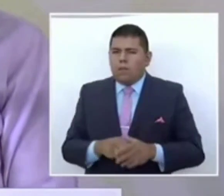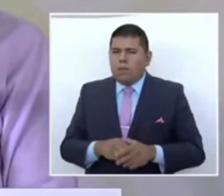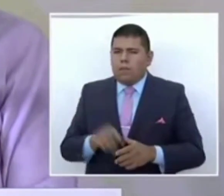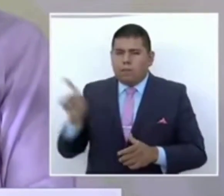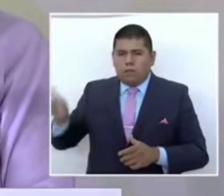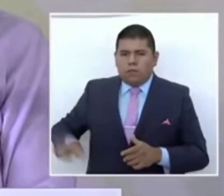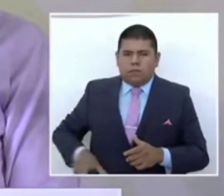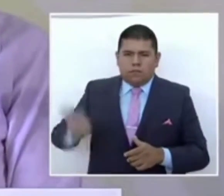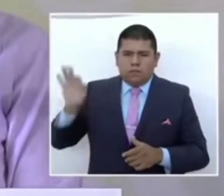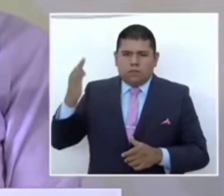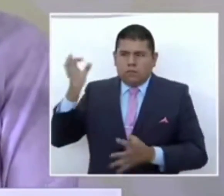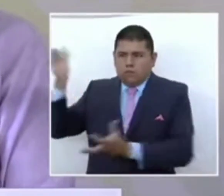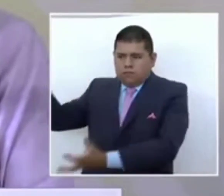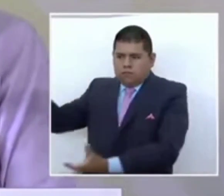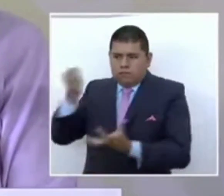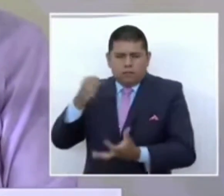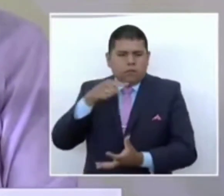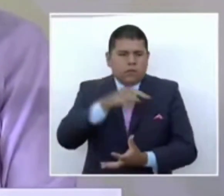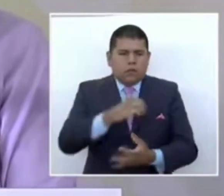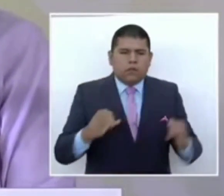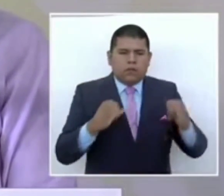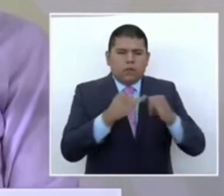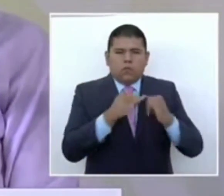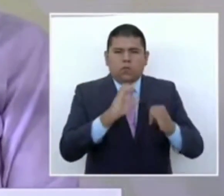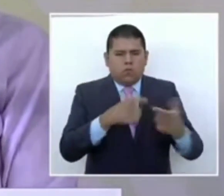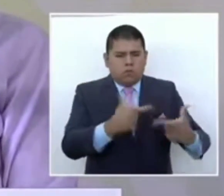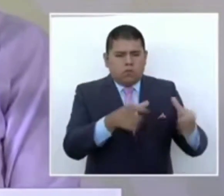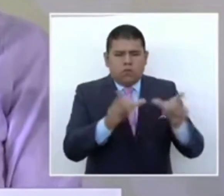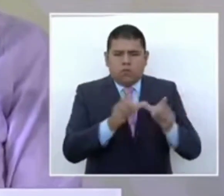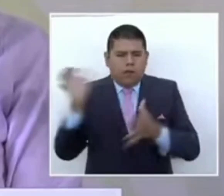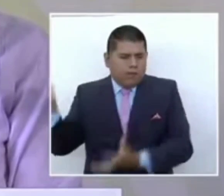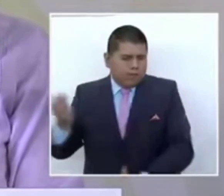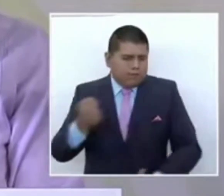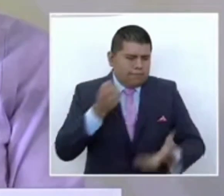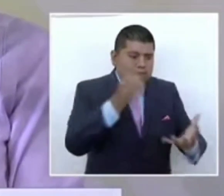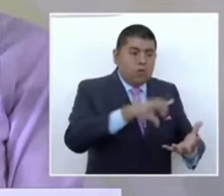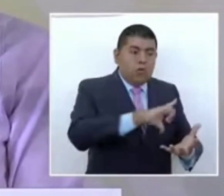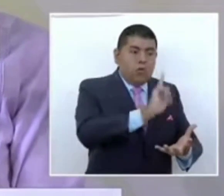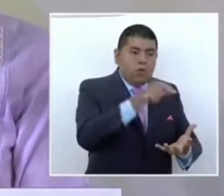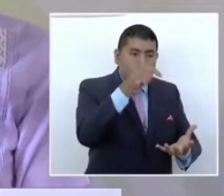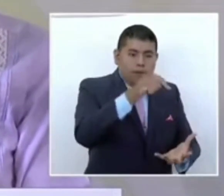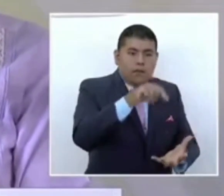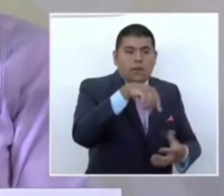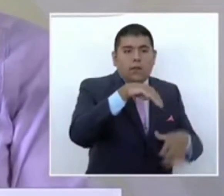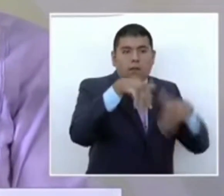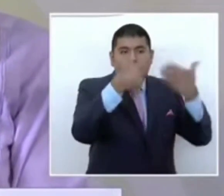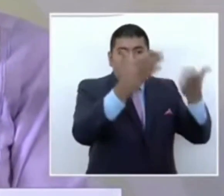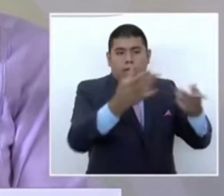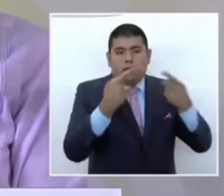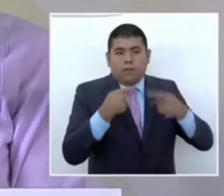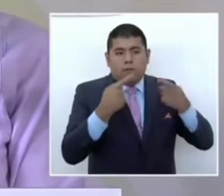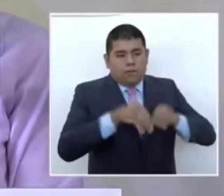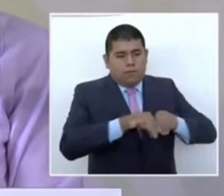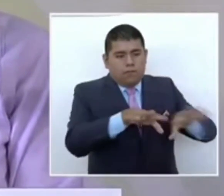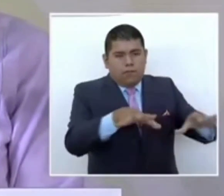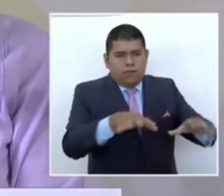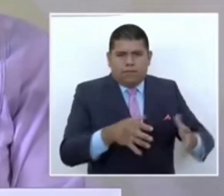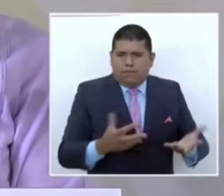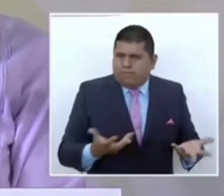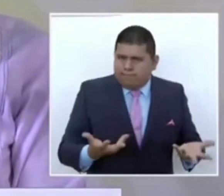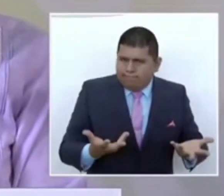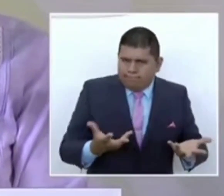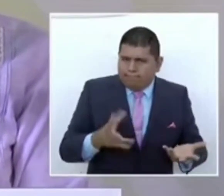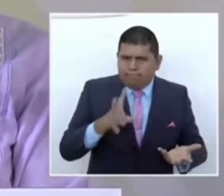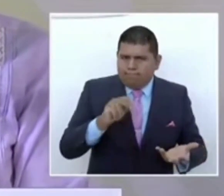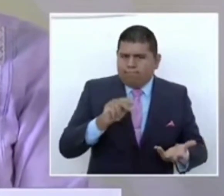queremos la intermediación de organizaciones sociales o de la llamada sociedad civil,